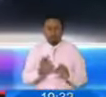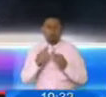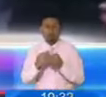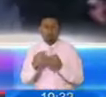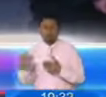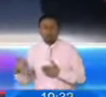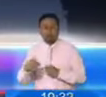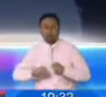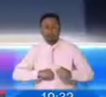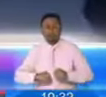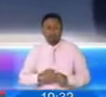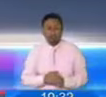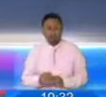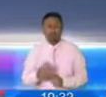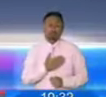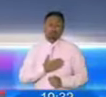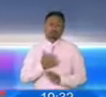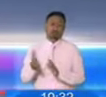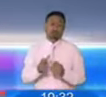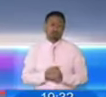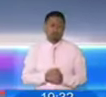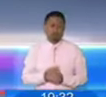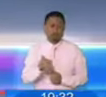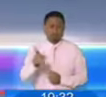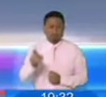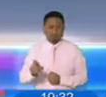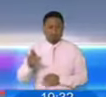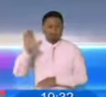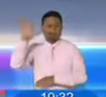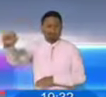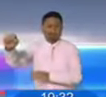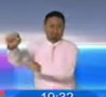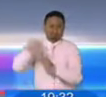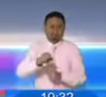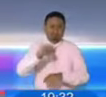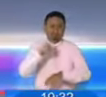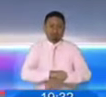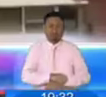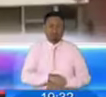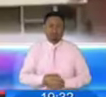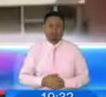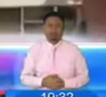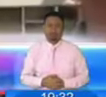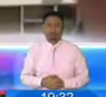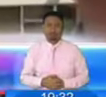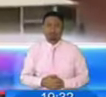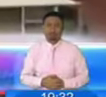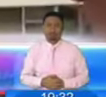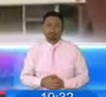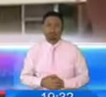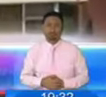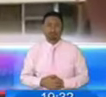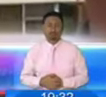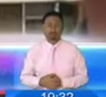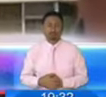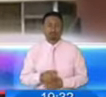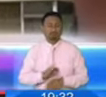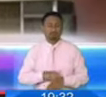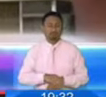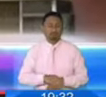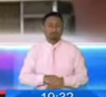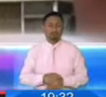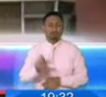los trámites de defunción y en ese momento fue detenido por los agentes de la DINASED. Y todo apunta pues a que fueron los